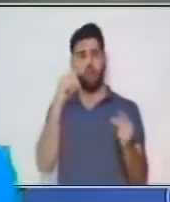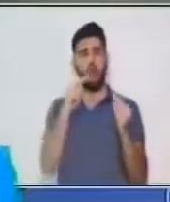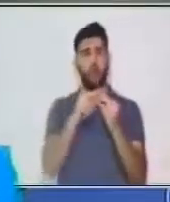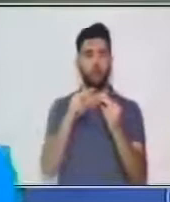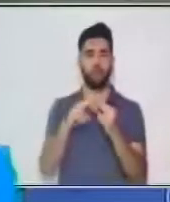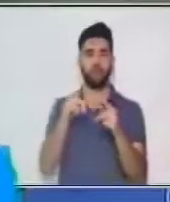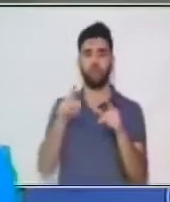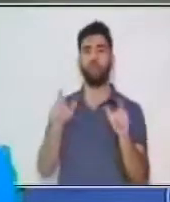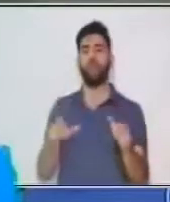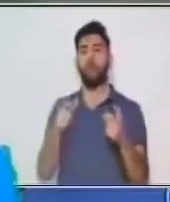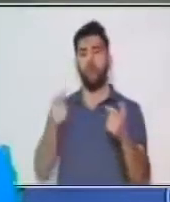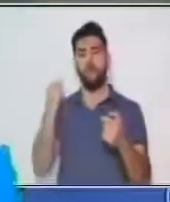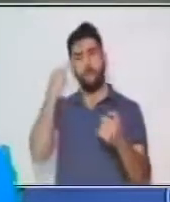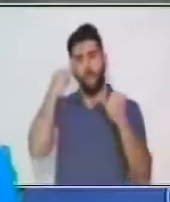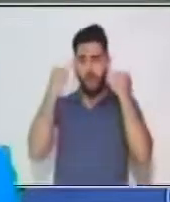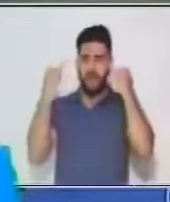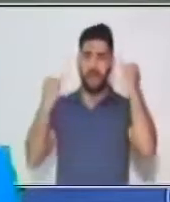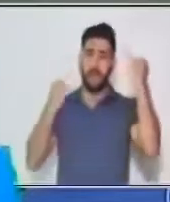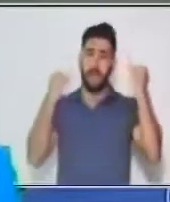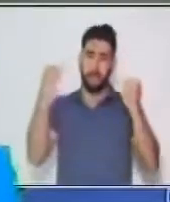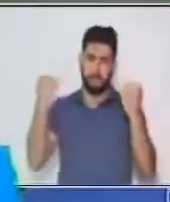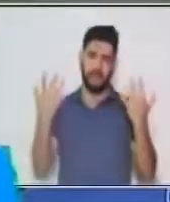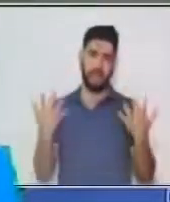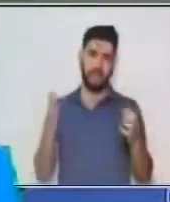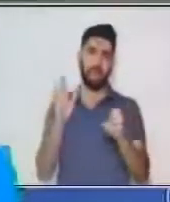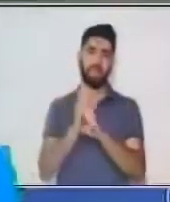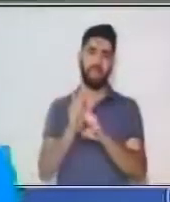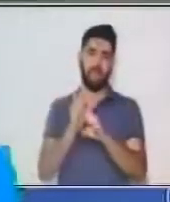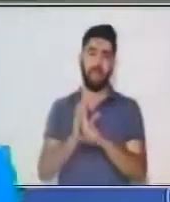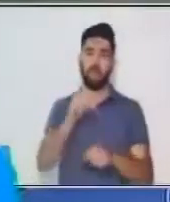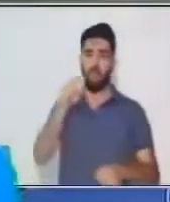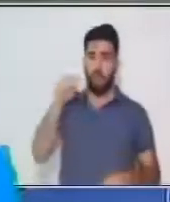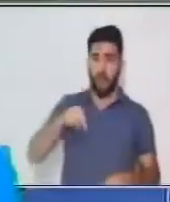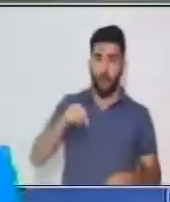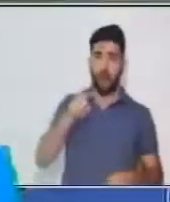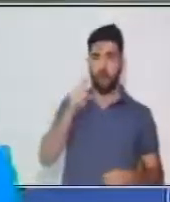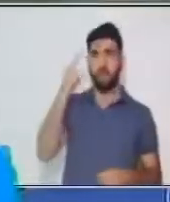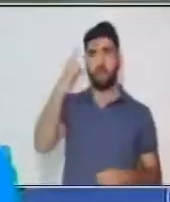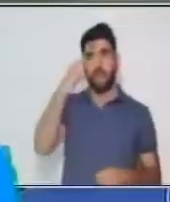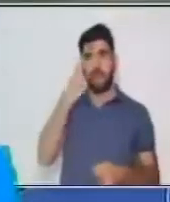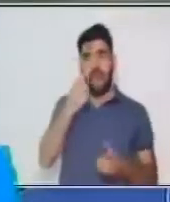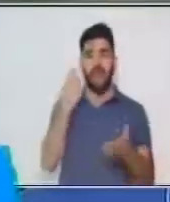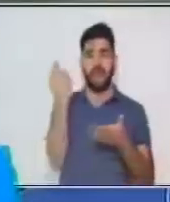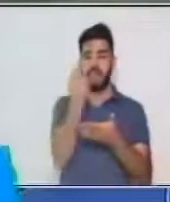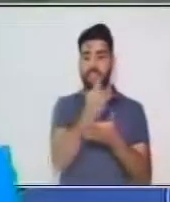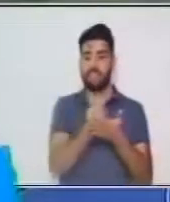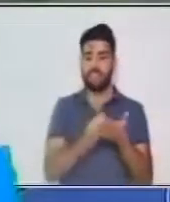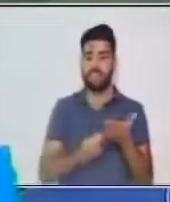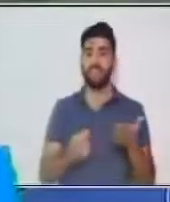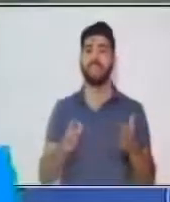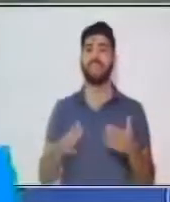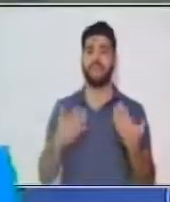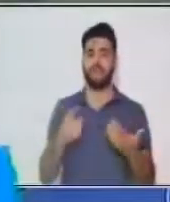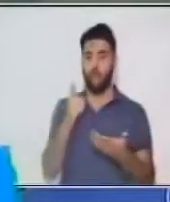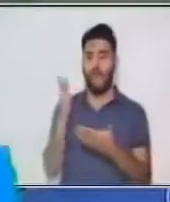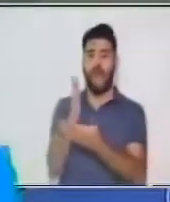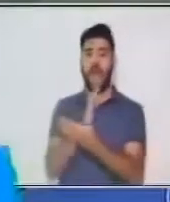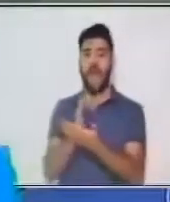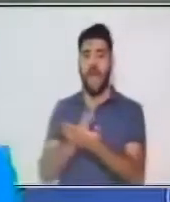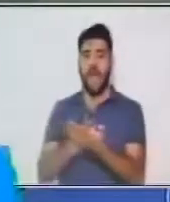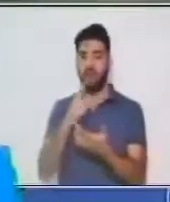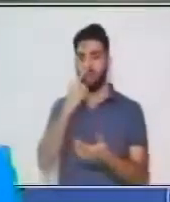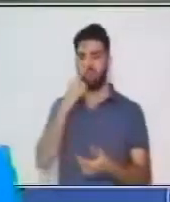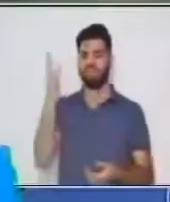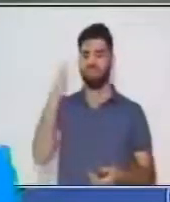a imaginar. Pero si en este momento yo te digo, piensa y dibuja en tu portafolio, Aprendo en Casa, algo que sea